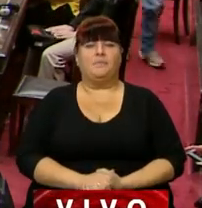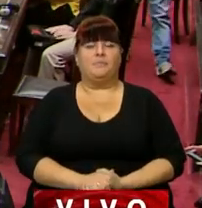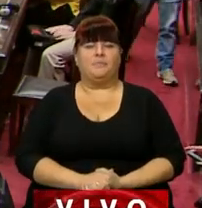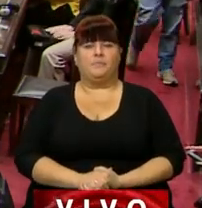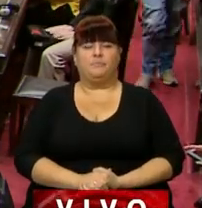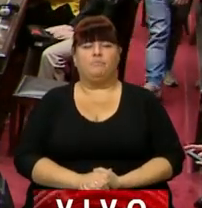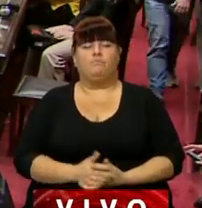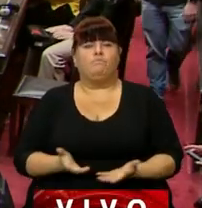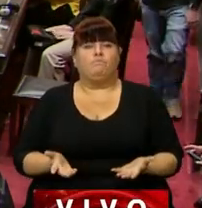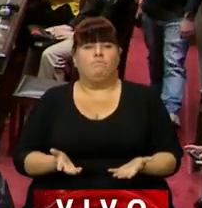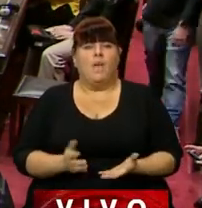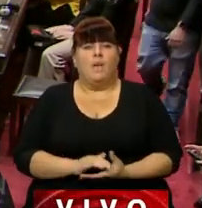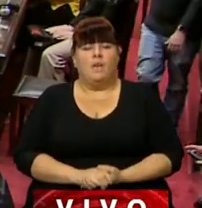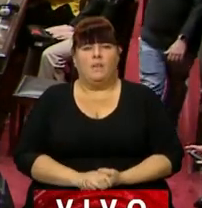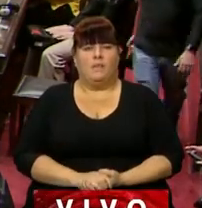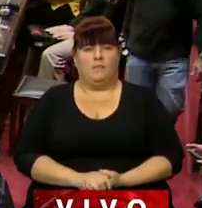Bueno,